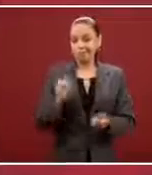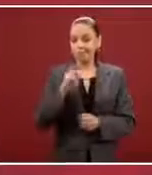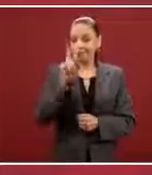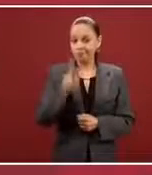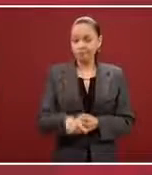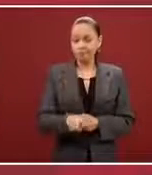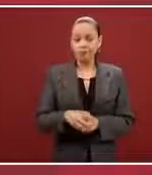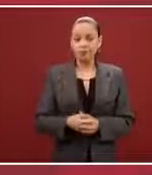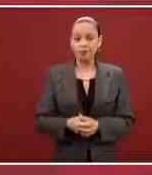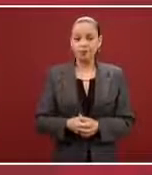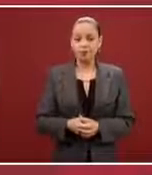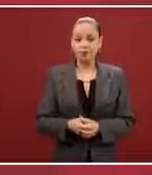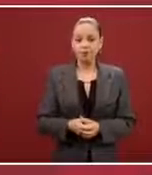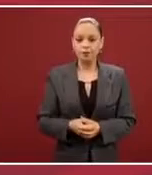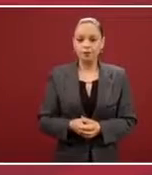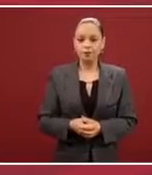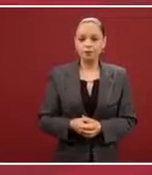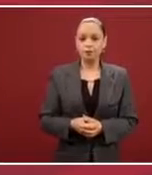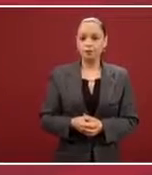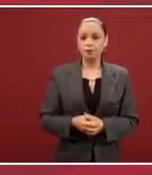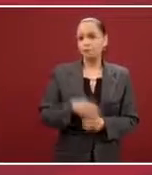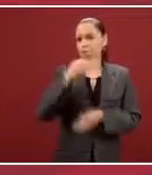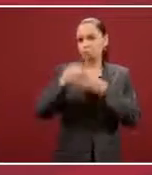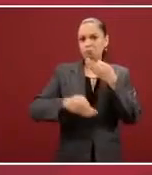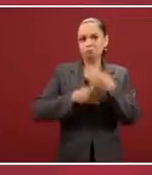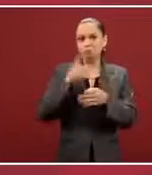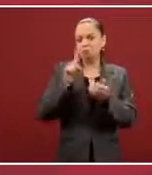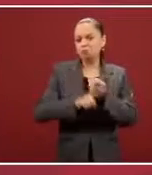que todos somos libres, ¿no?